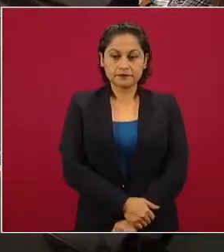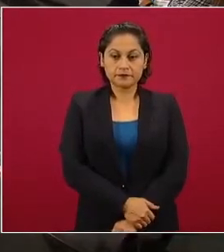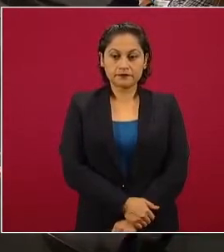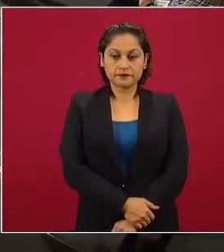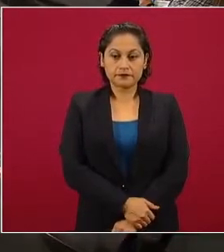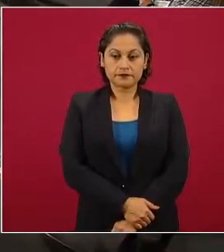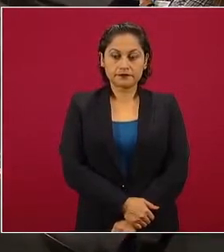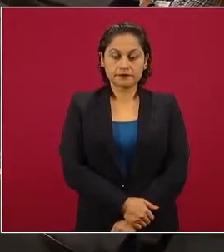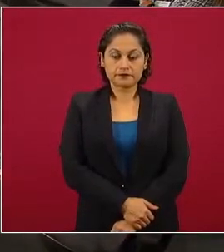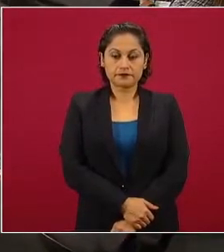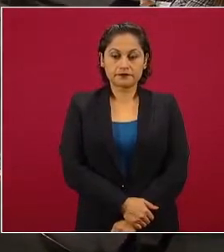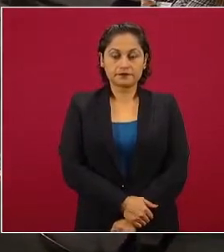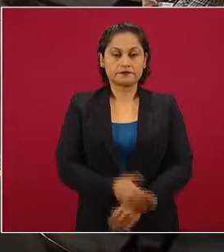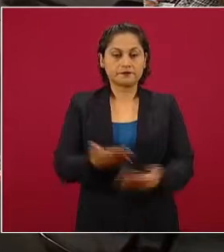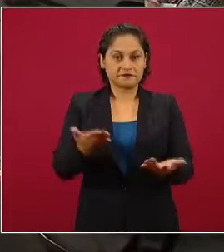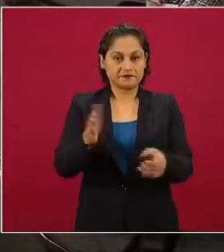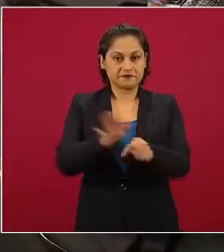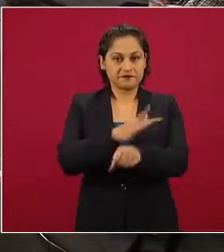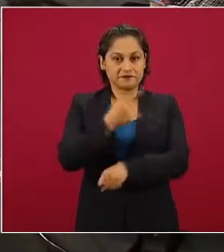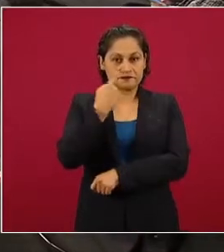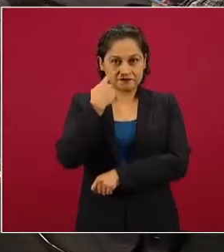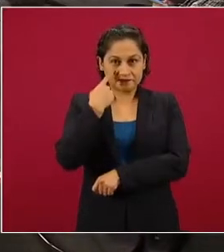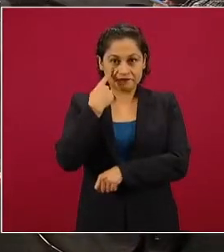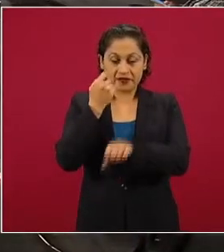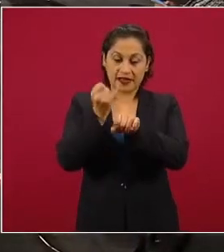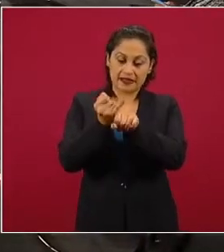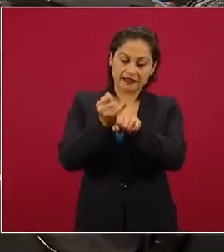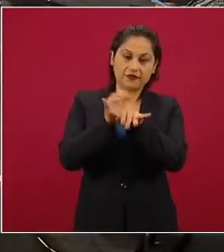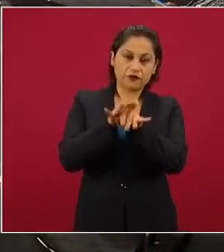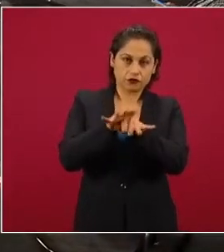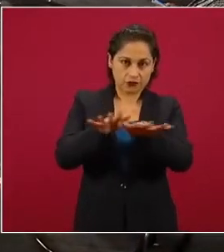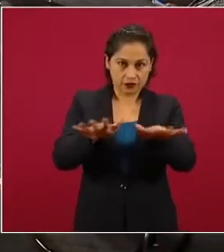la información ahora